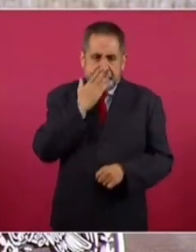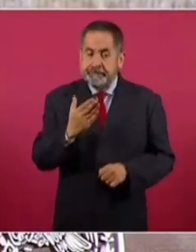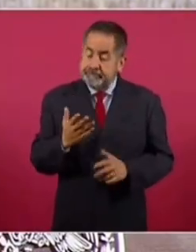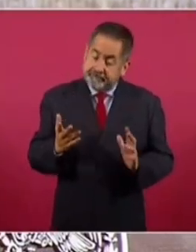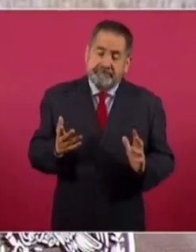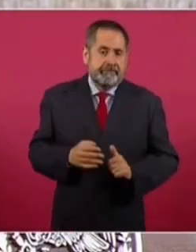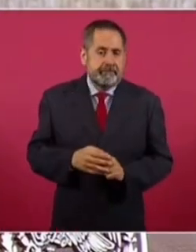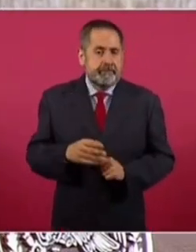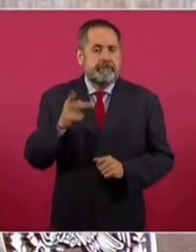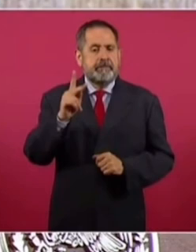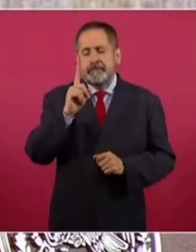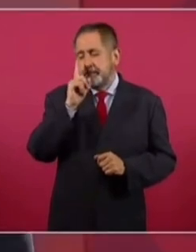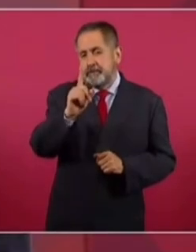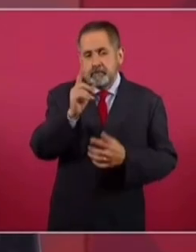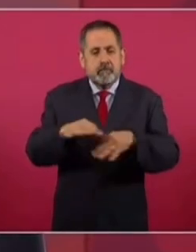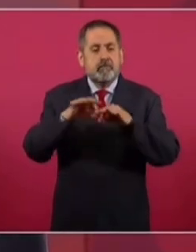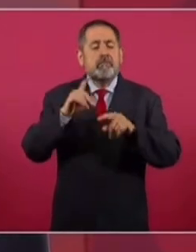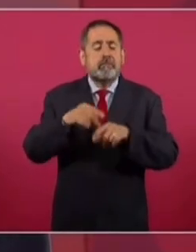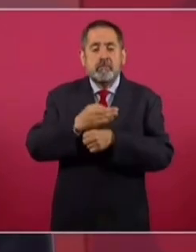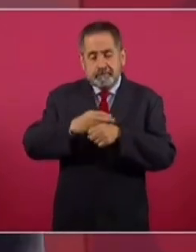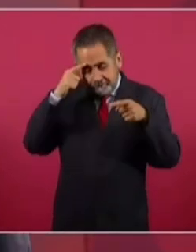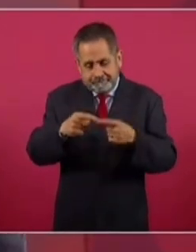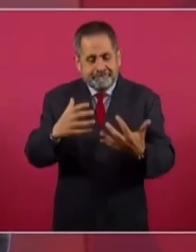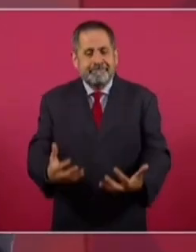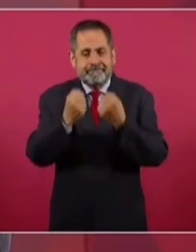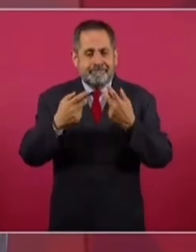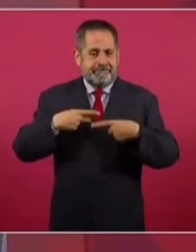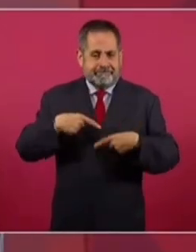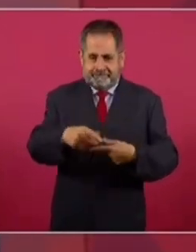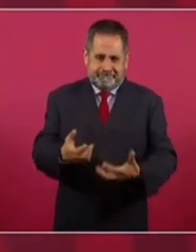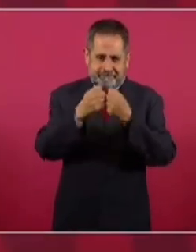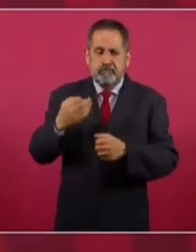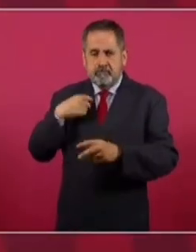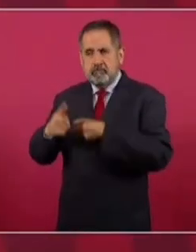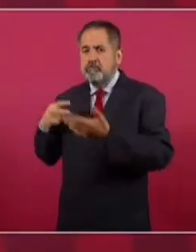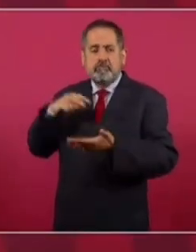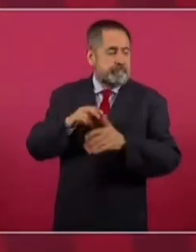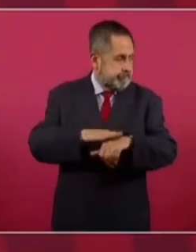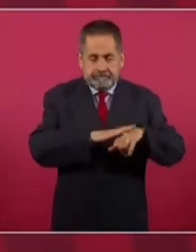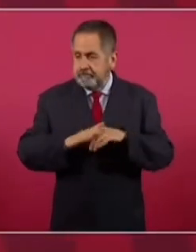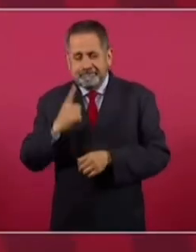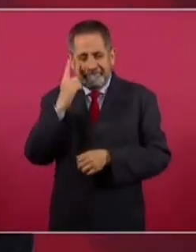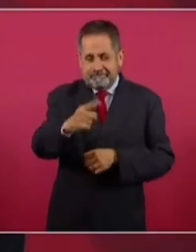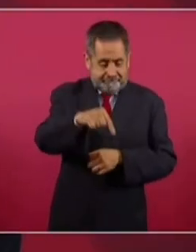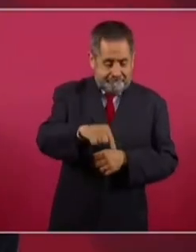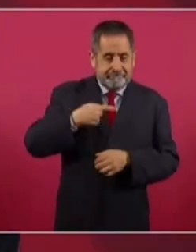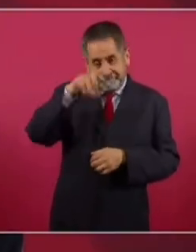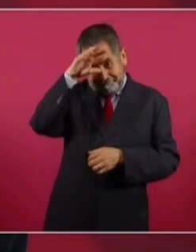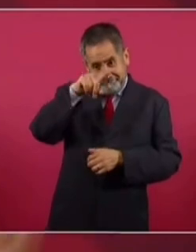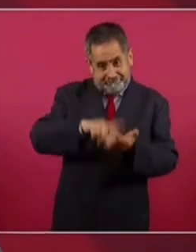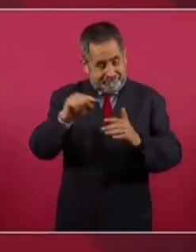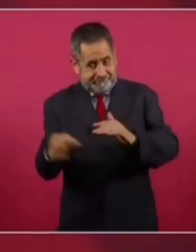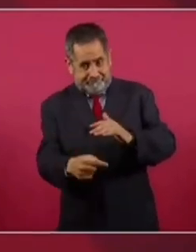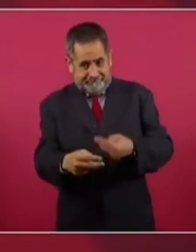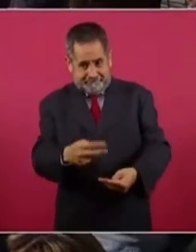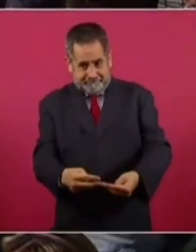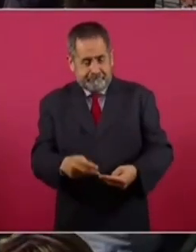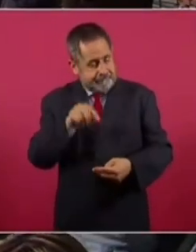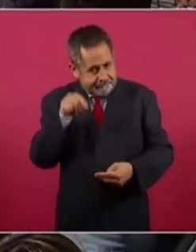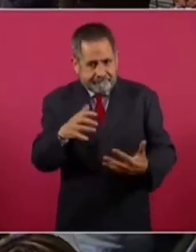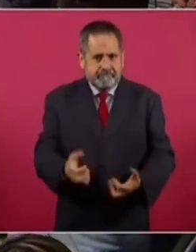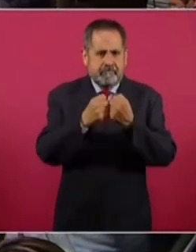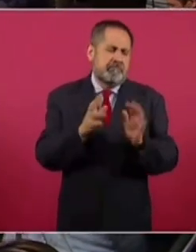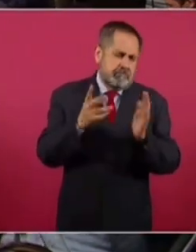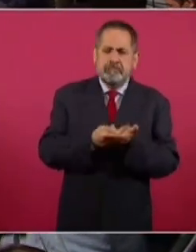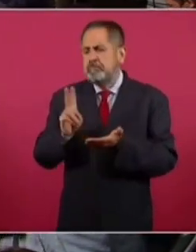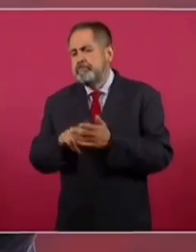Pero lo que más nos importa es el rescate. Fui allá y lo planteé con mucha claridad. Vamos a rescatar a los mineros. Eso es lo que más nos importa ahora. Y en paralelo se ve la parte